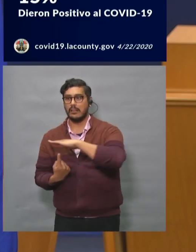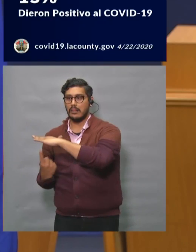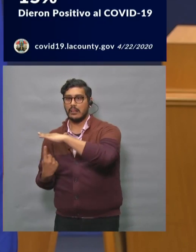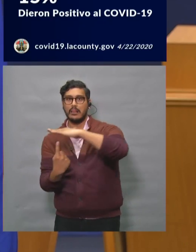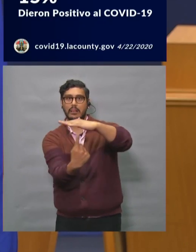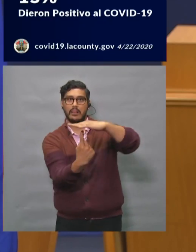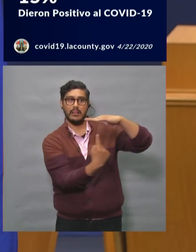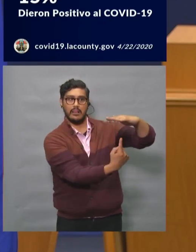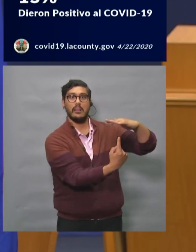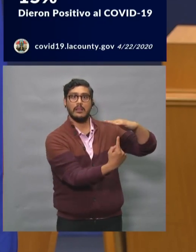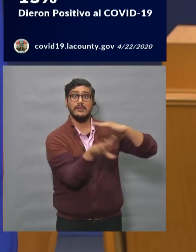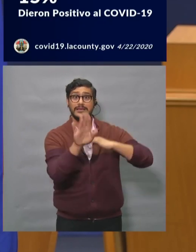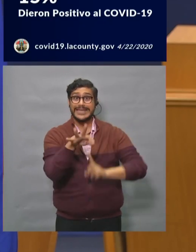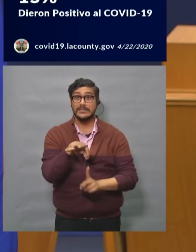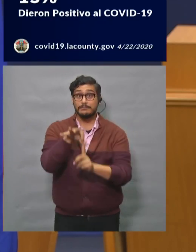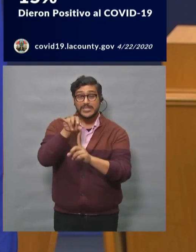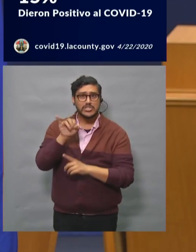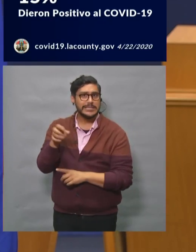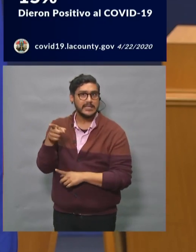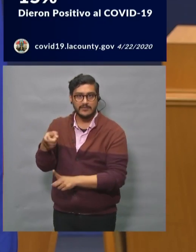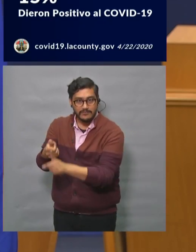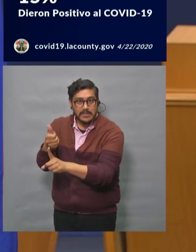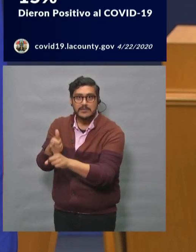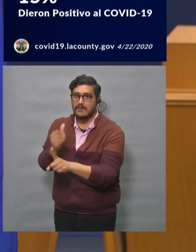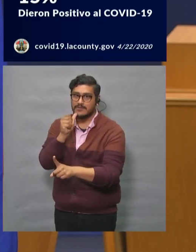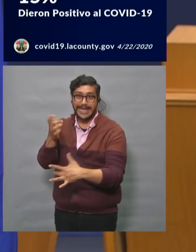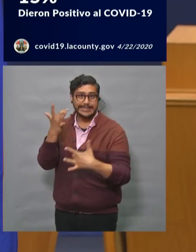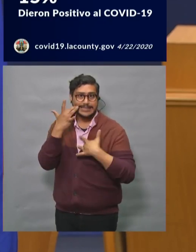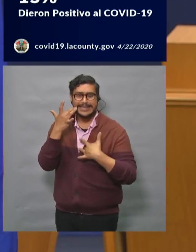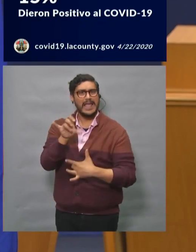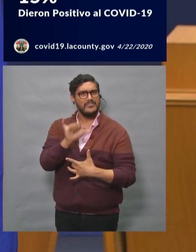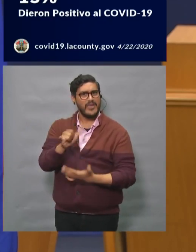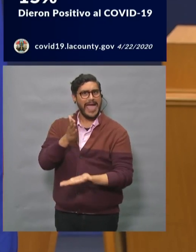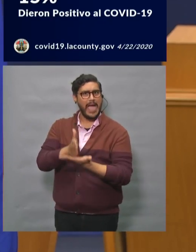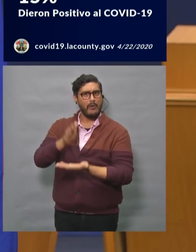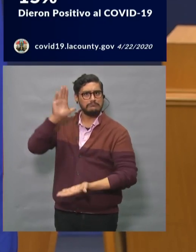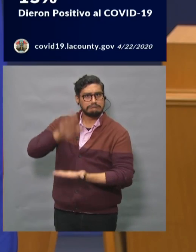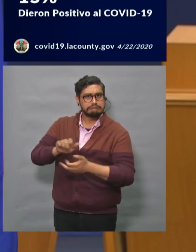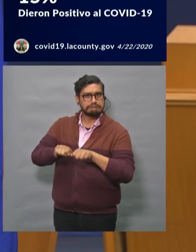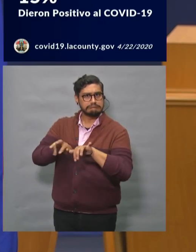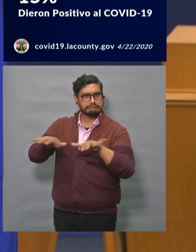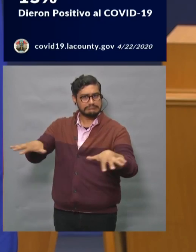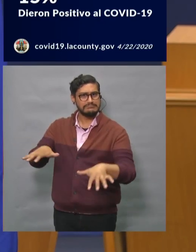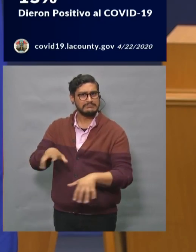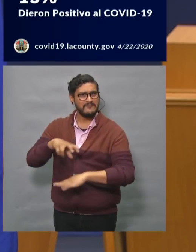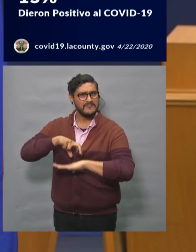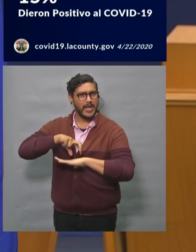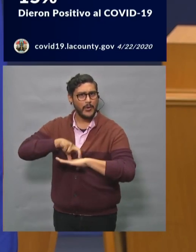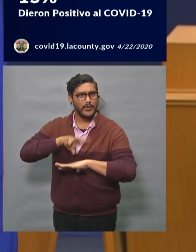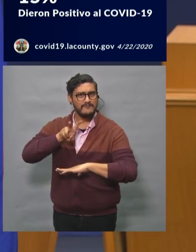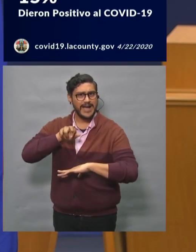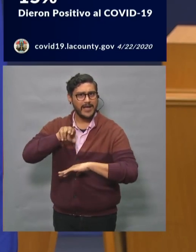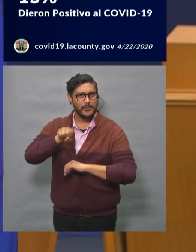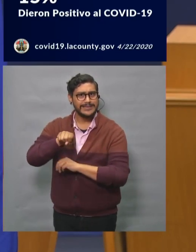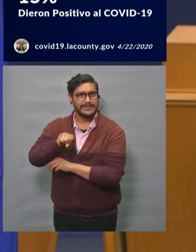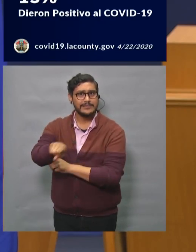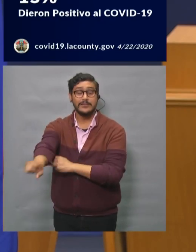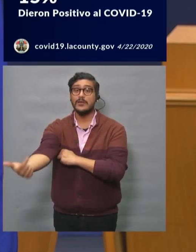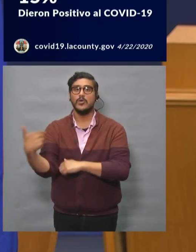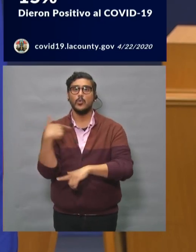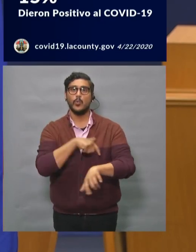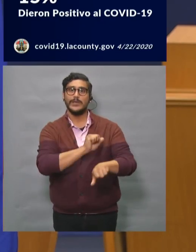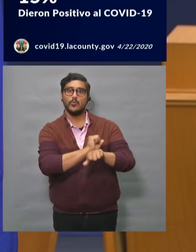enfermos, y pueden ayudar a limitar la propagación del virus. Estamos trabajando estrechamente con el Departamento